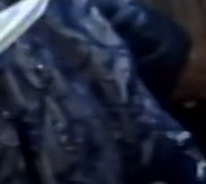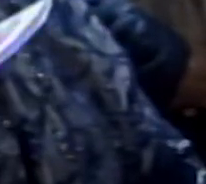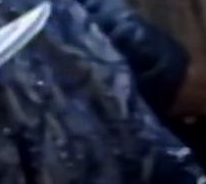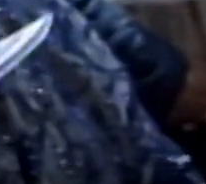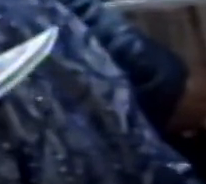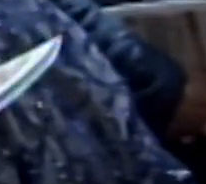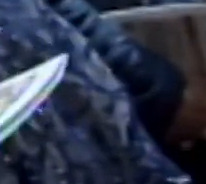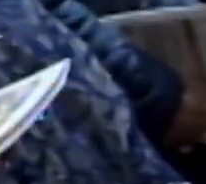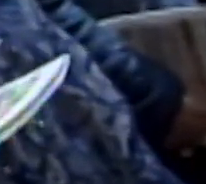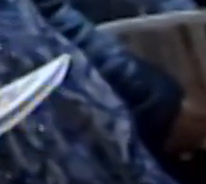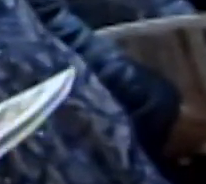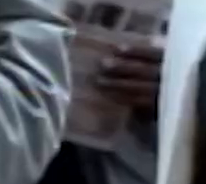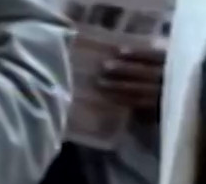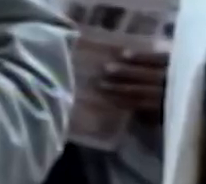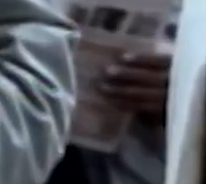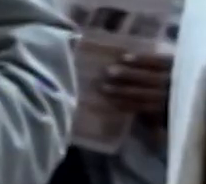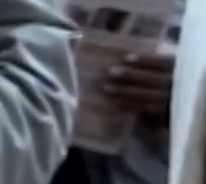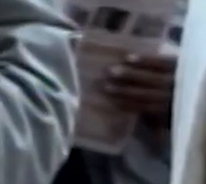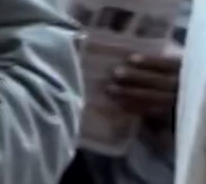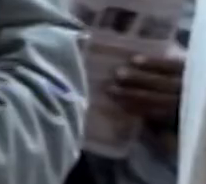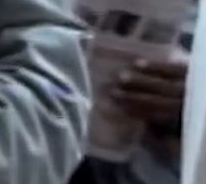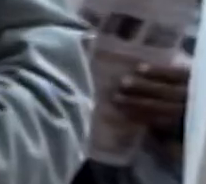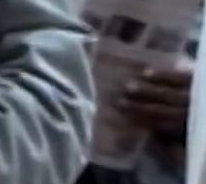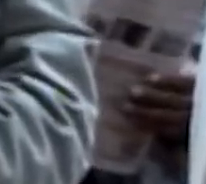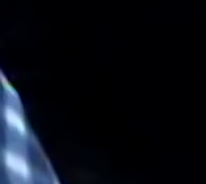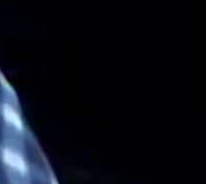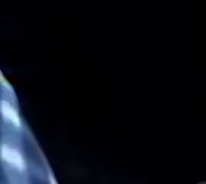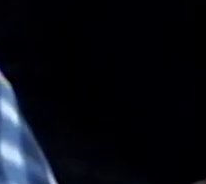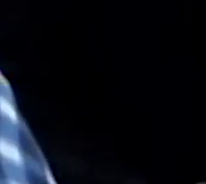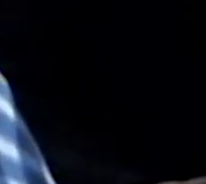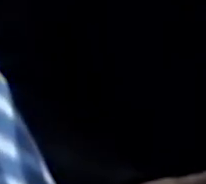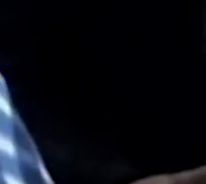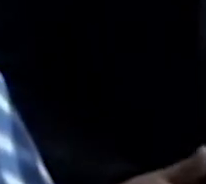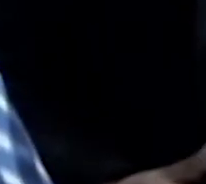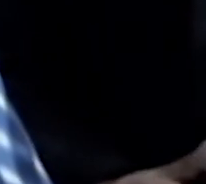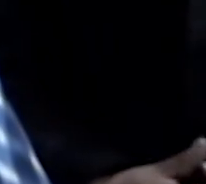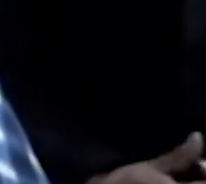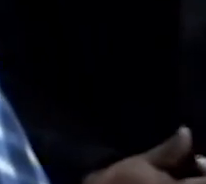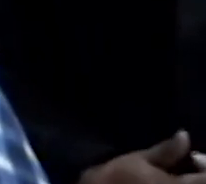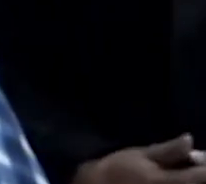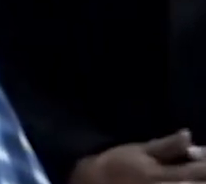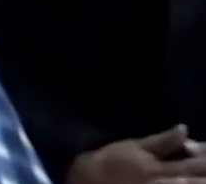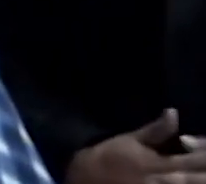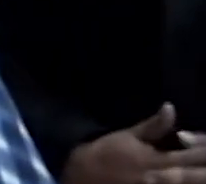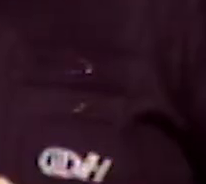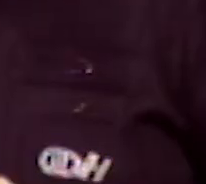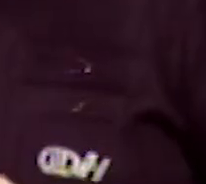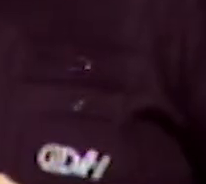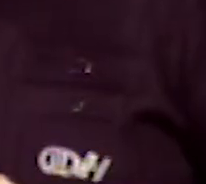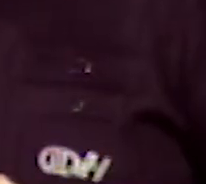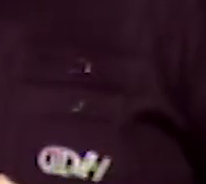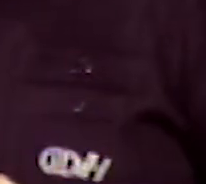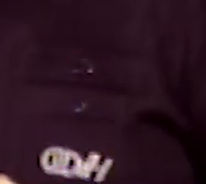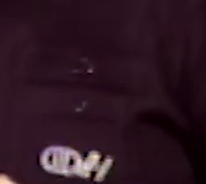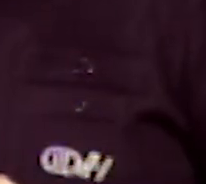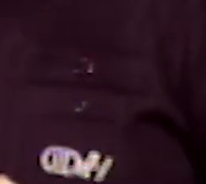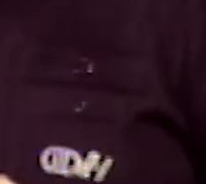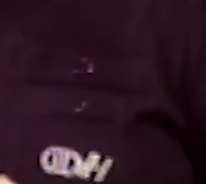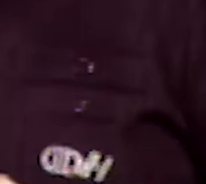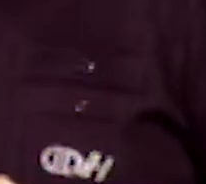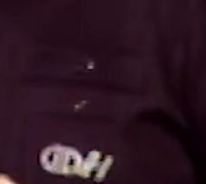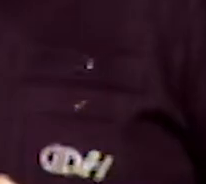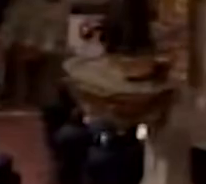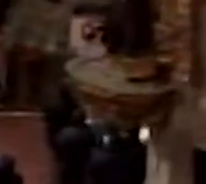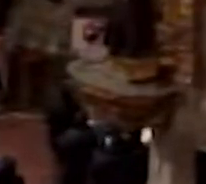es pecadora, pero Dios siempre nos espera con su amor misericordioso. Por eso nuestra misión es hacer que los